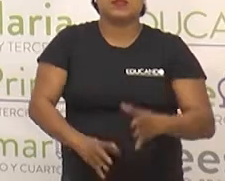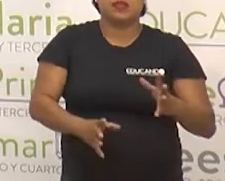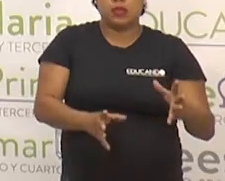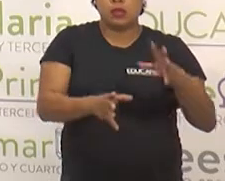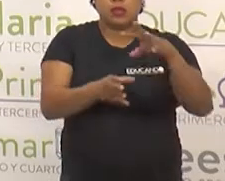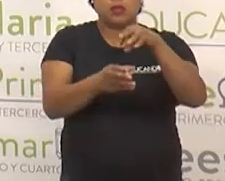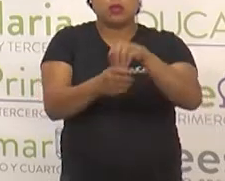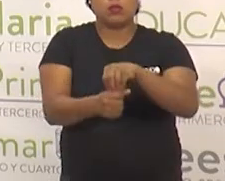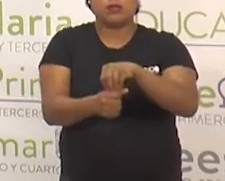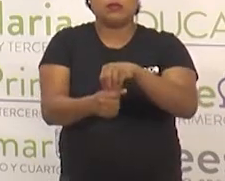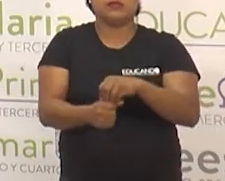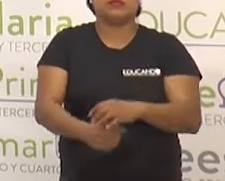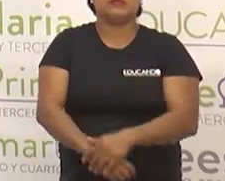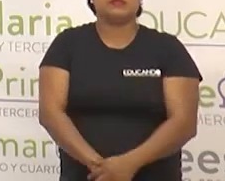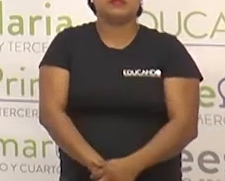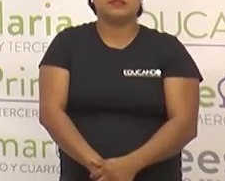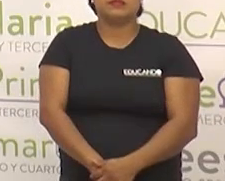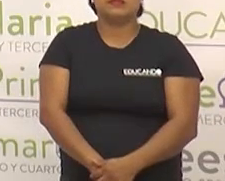incluir